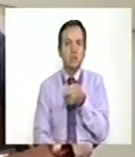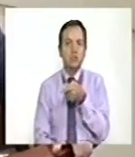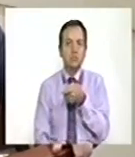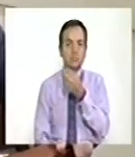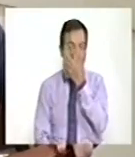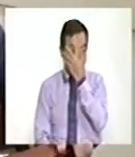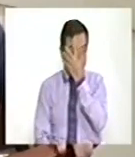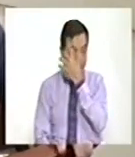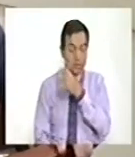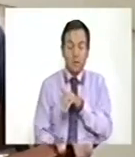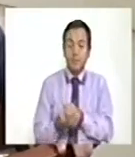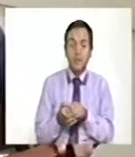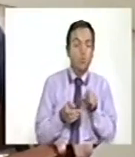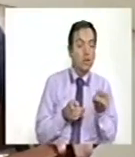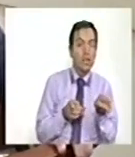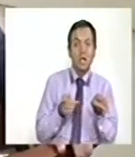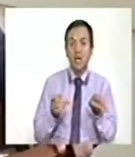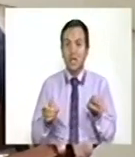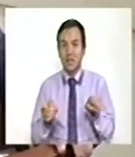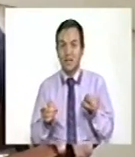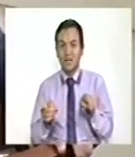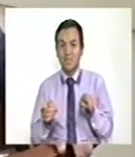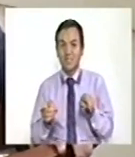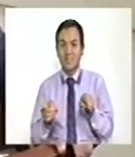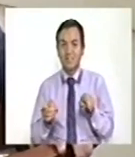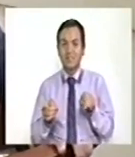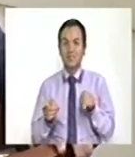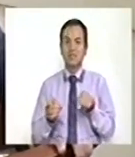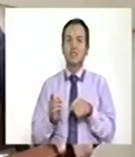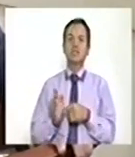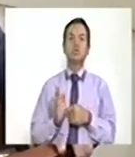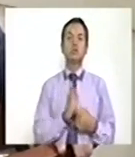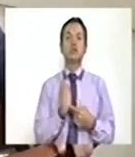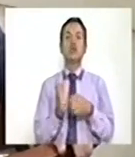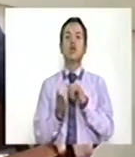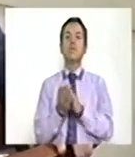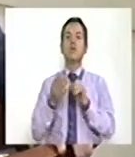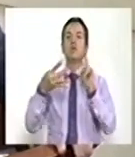en estos 2 procesos actuaron y cometieron estos